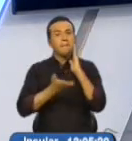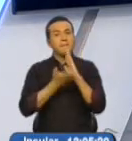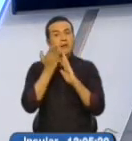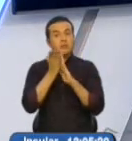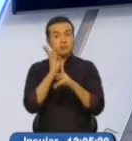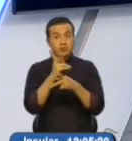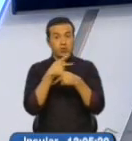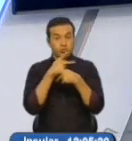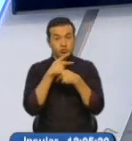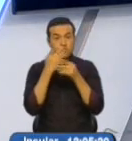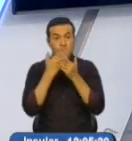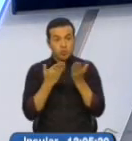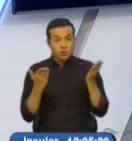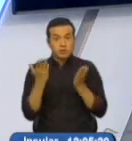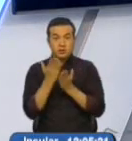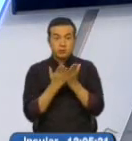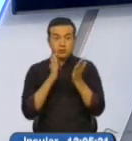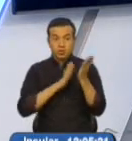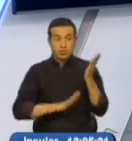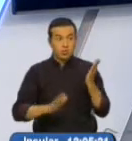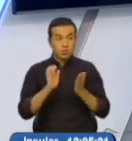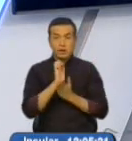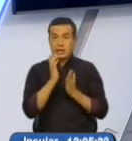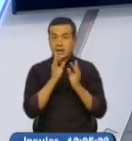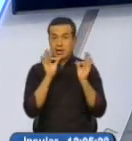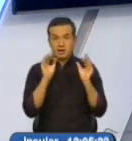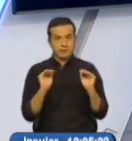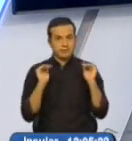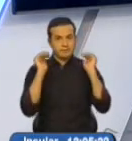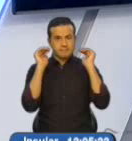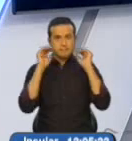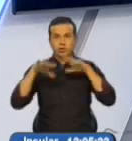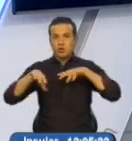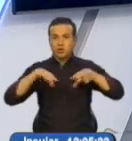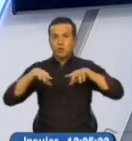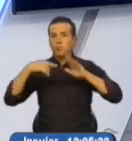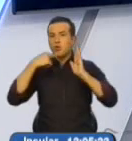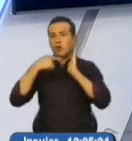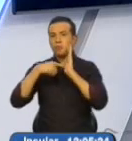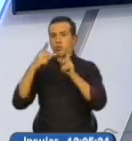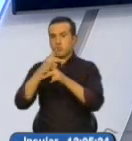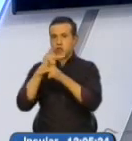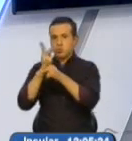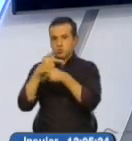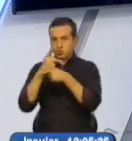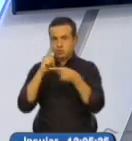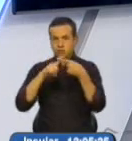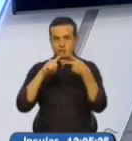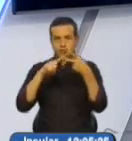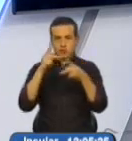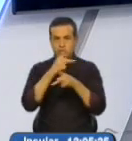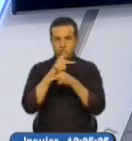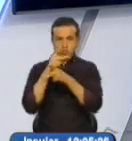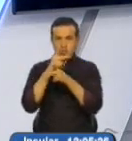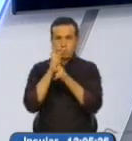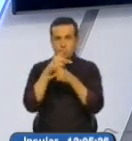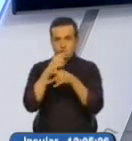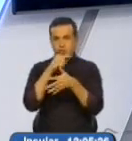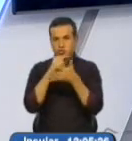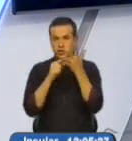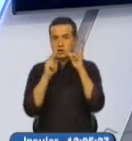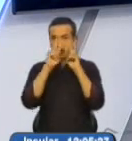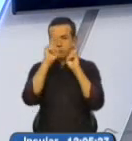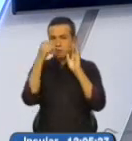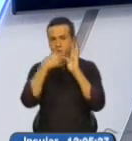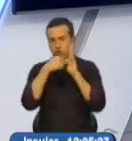productividad en bienes y servicios nacionales. Instancias de coordinación como el Consejo de la Producción y el Consejo Consultivo Productivo y